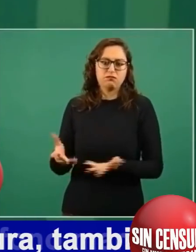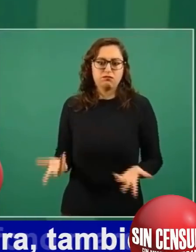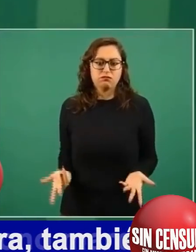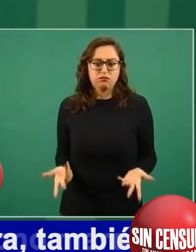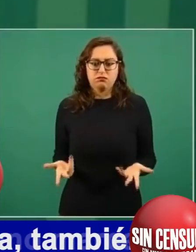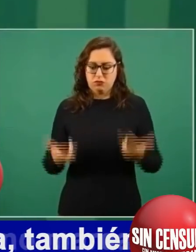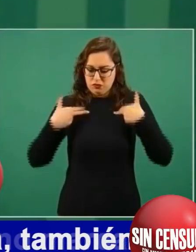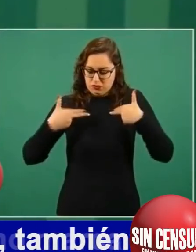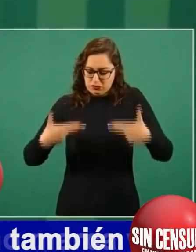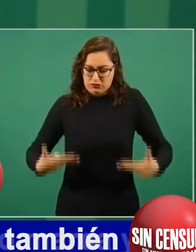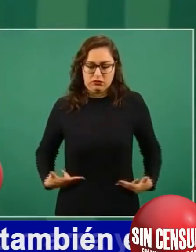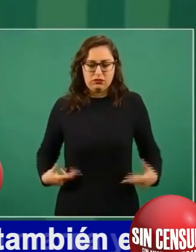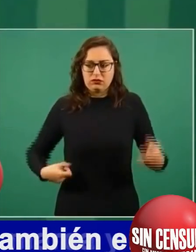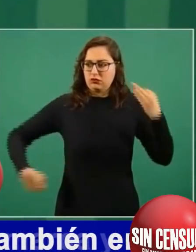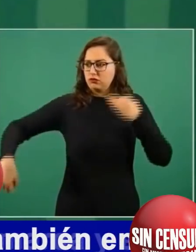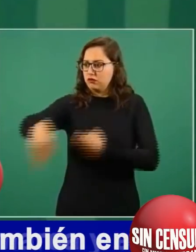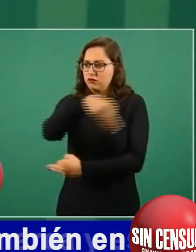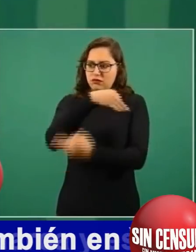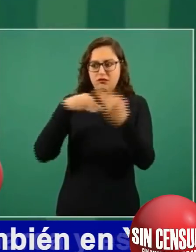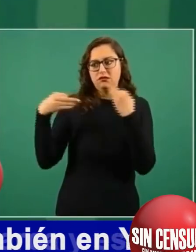fraternidad universal.